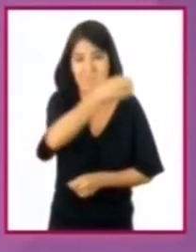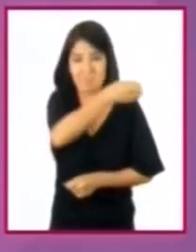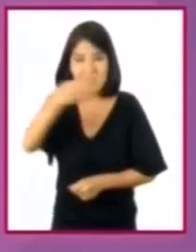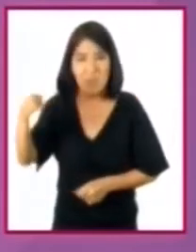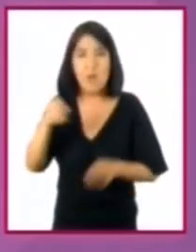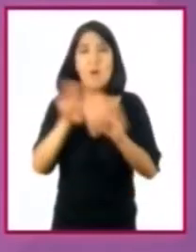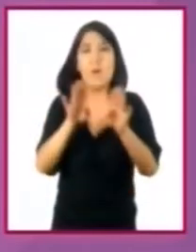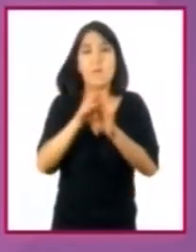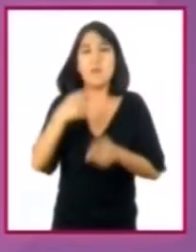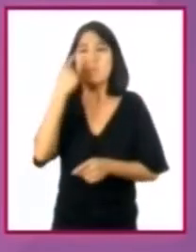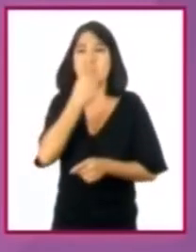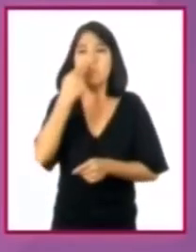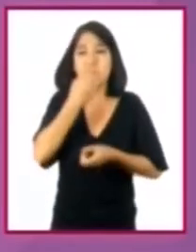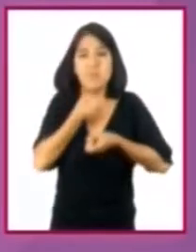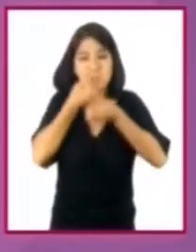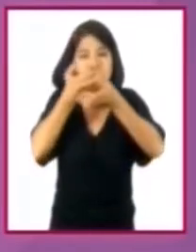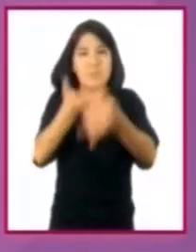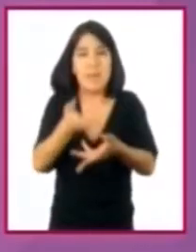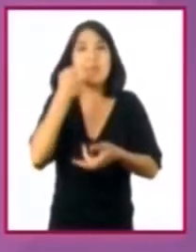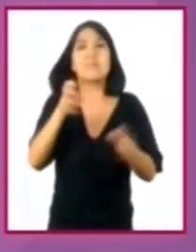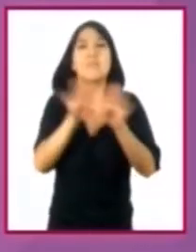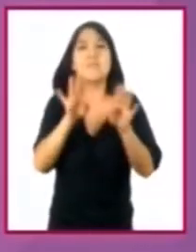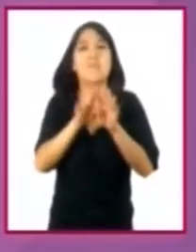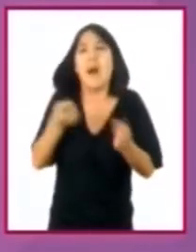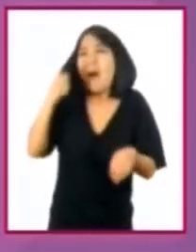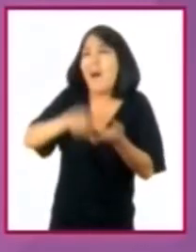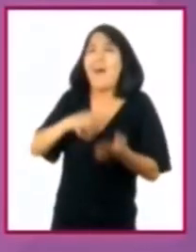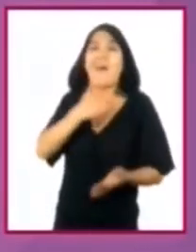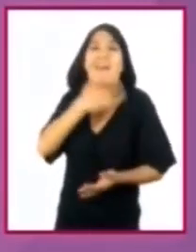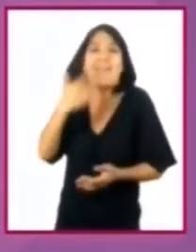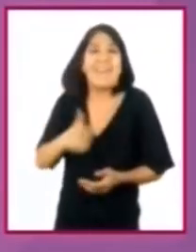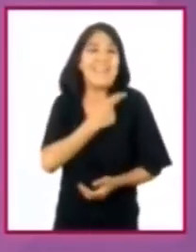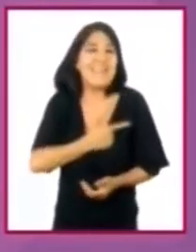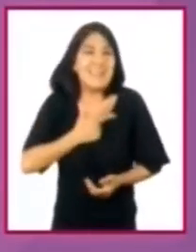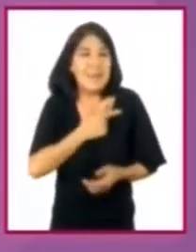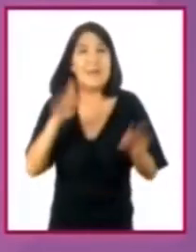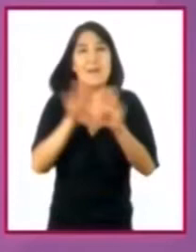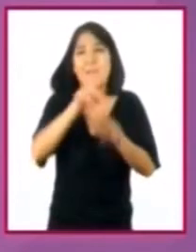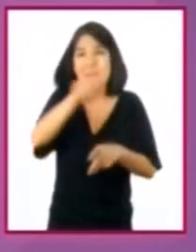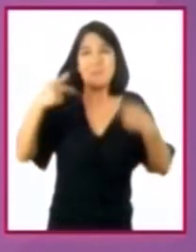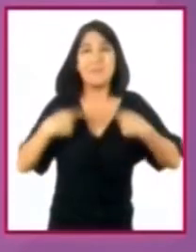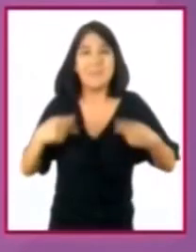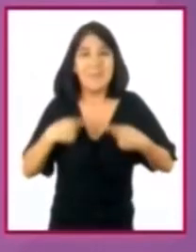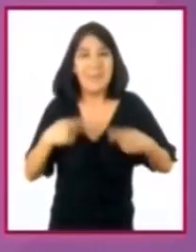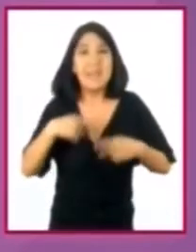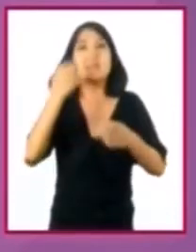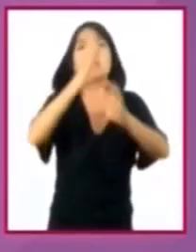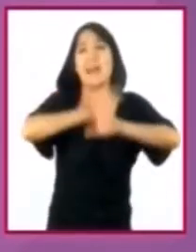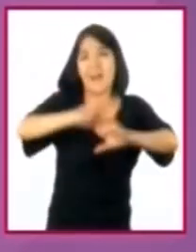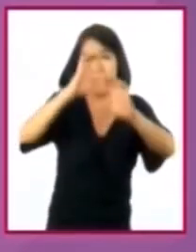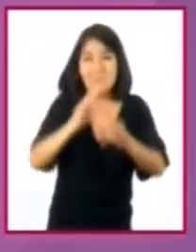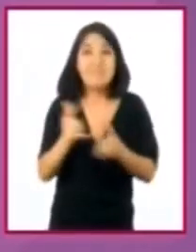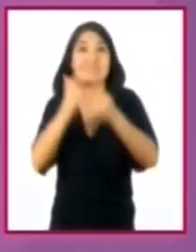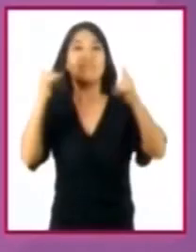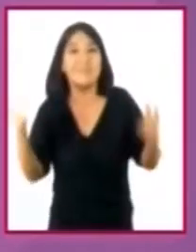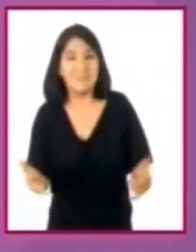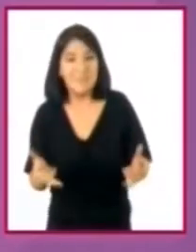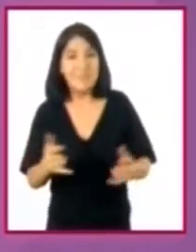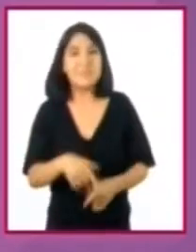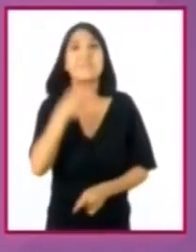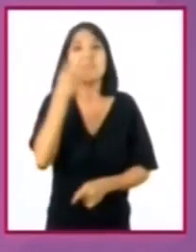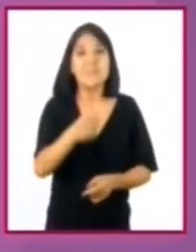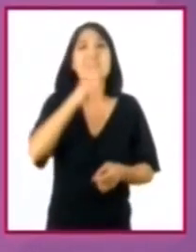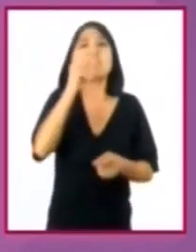de los labios y se apoderan del corazón de la gente, los discursos de los antiguos, los cantos, la historia. Estas